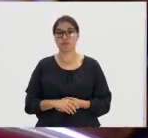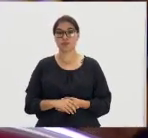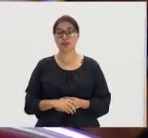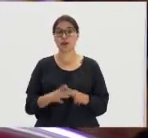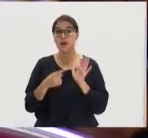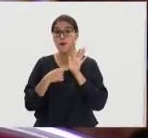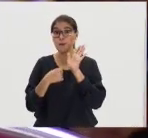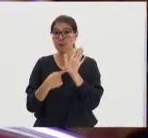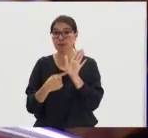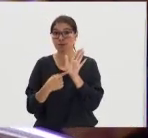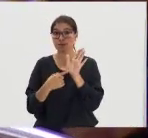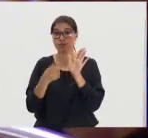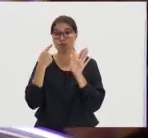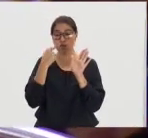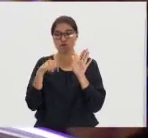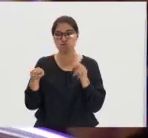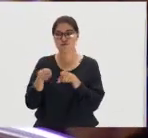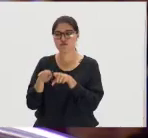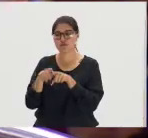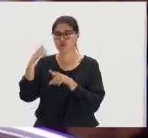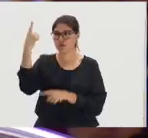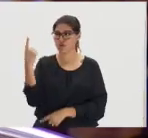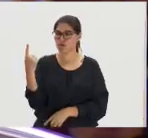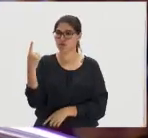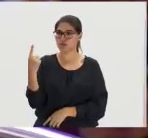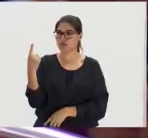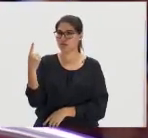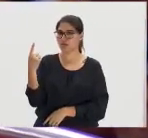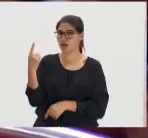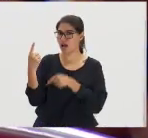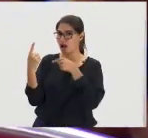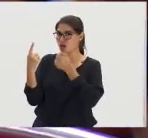era de esta iglesia, sé lo que le digo, pero ahora está hecho una vara.